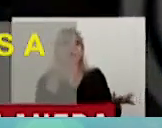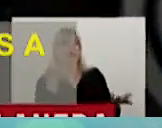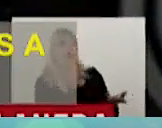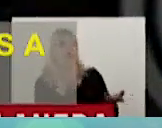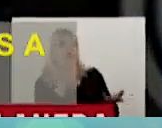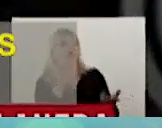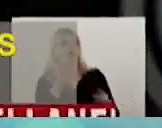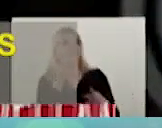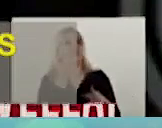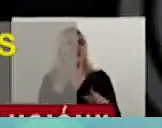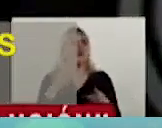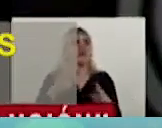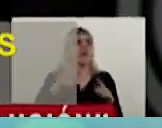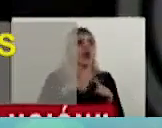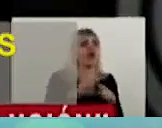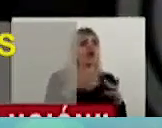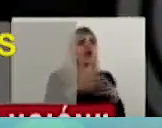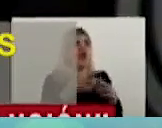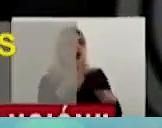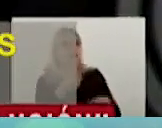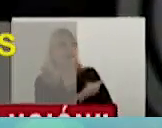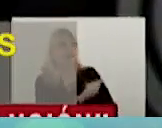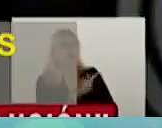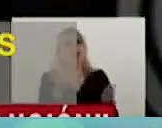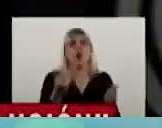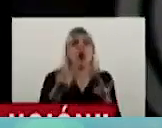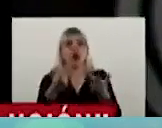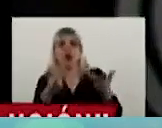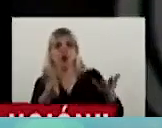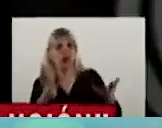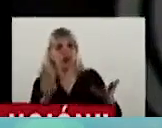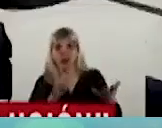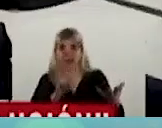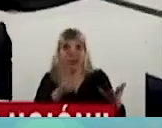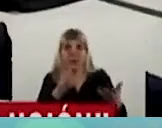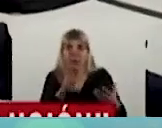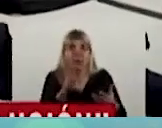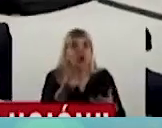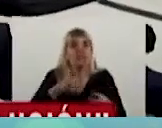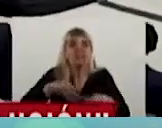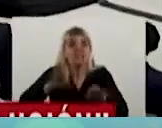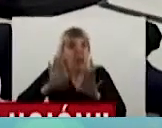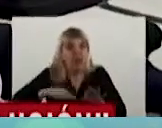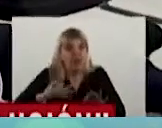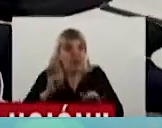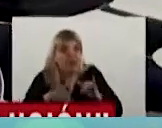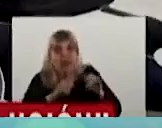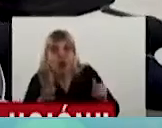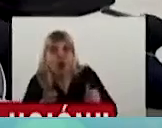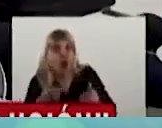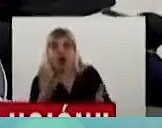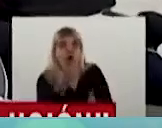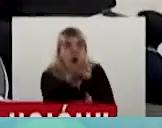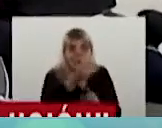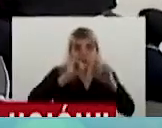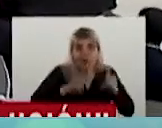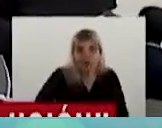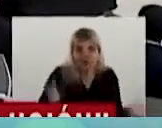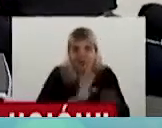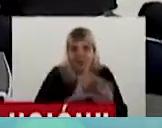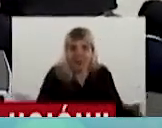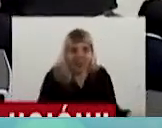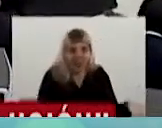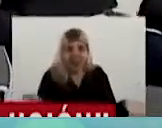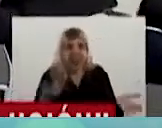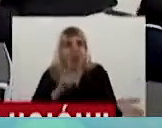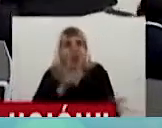la vacuna. Lo que le preguntamos es si salva vida de argentinos. Y si salva vida de argentinos, vamos y la compramos y la inyectamos en los